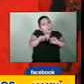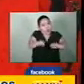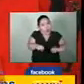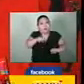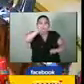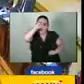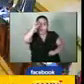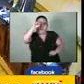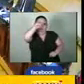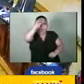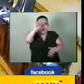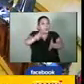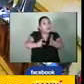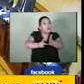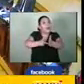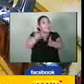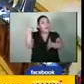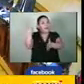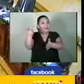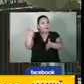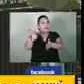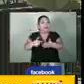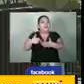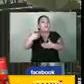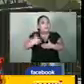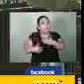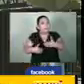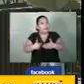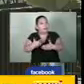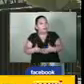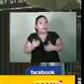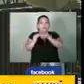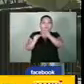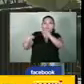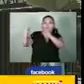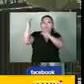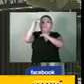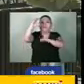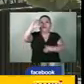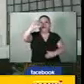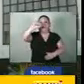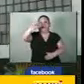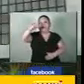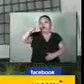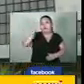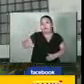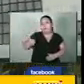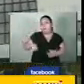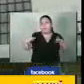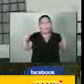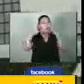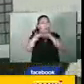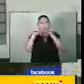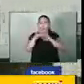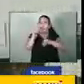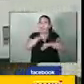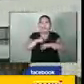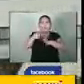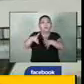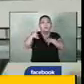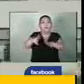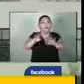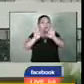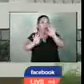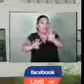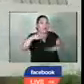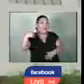ejercer hasta 3 periodos consecutivos. Para los magistrados de la Corte Suprema de Justicia, se mantendría por 9 años.